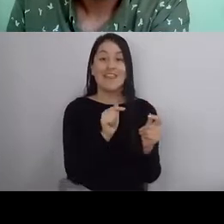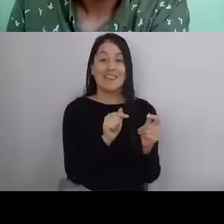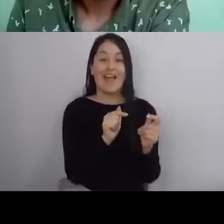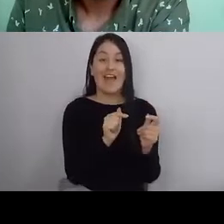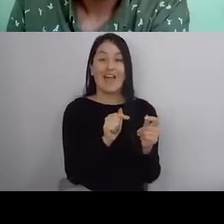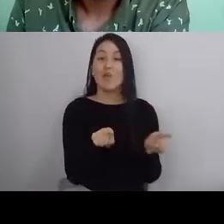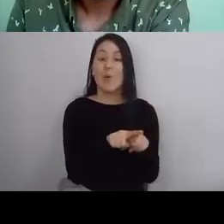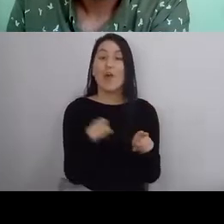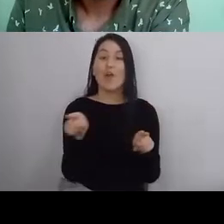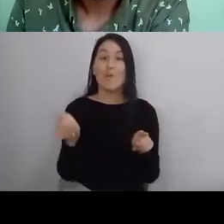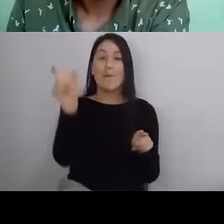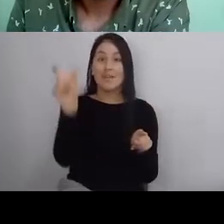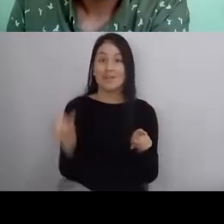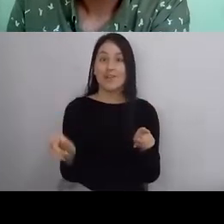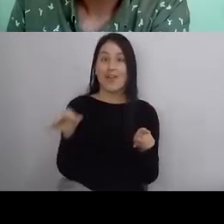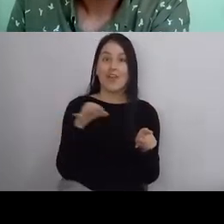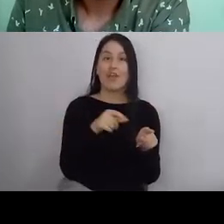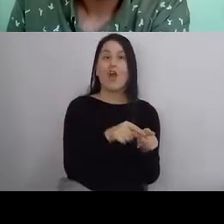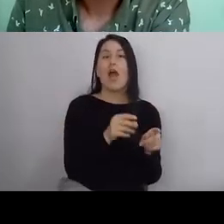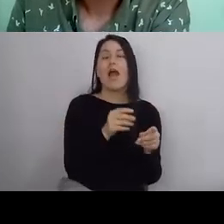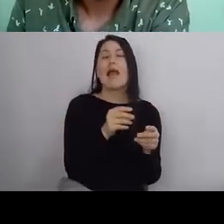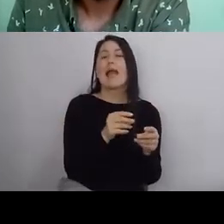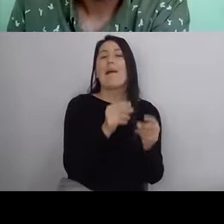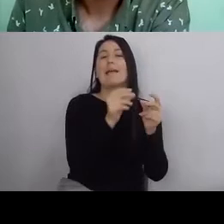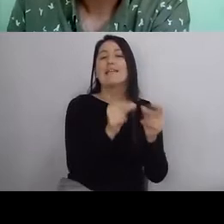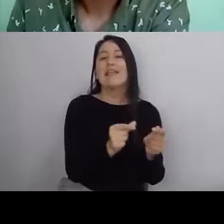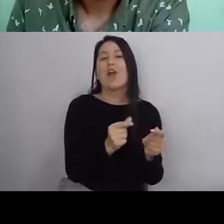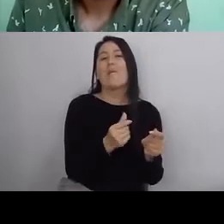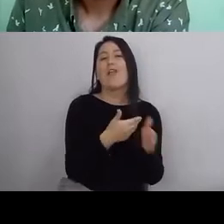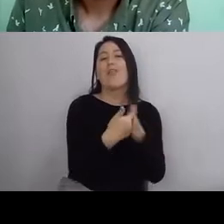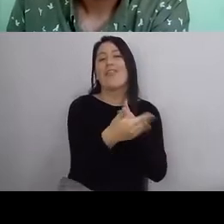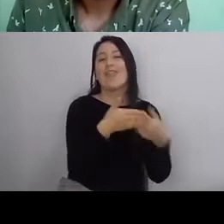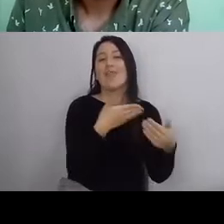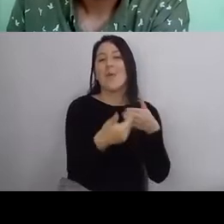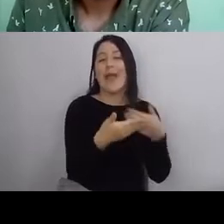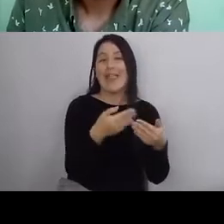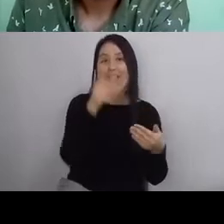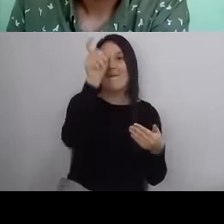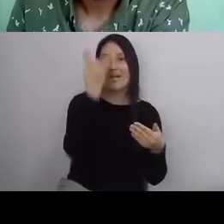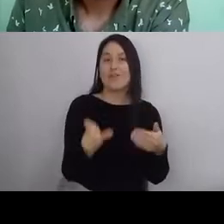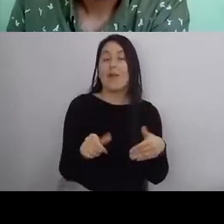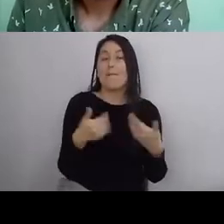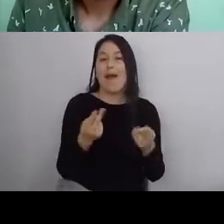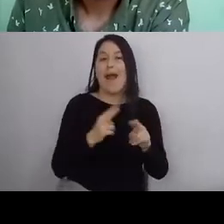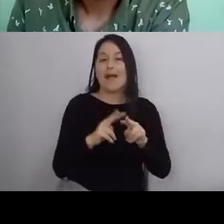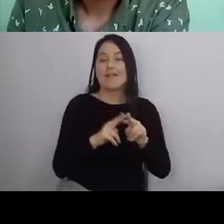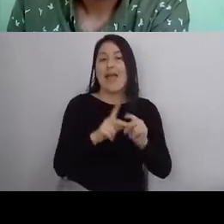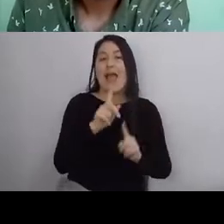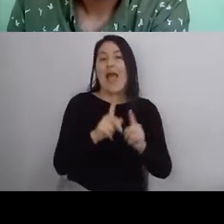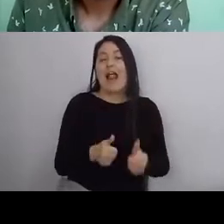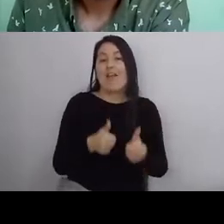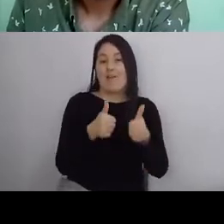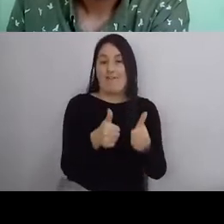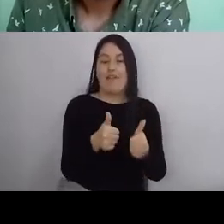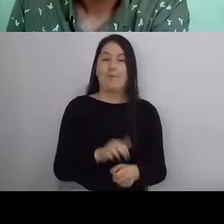que nos comentó, es una capacidad casi innata de una persona para hacer algo bien. O sea, hablamos de que una